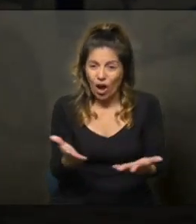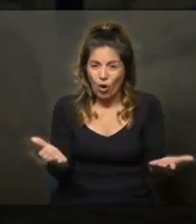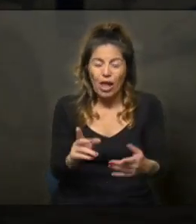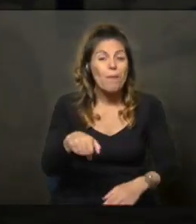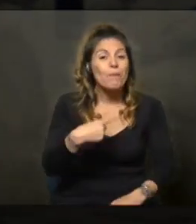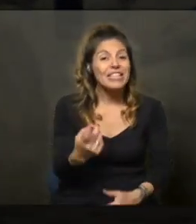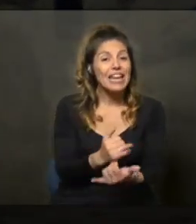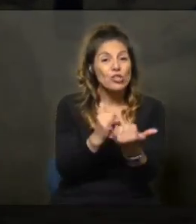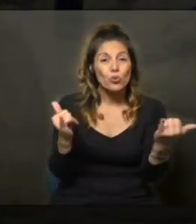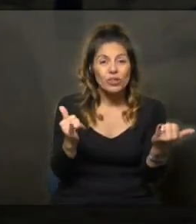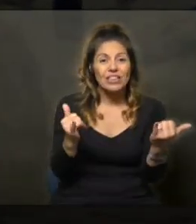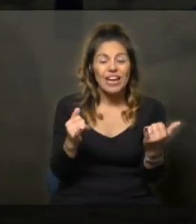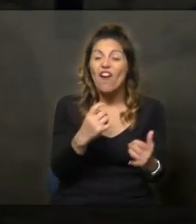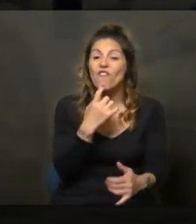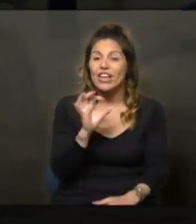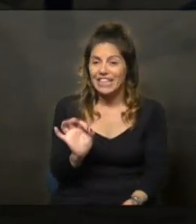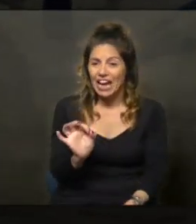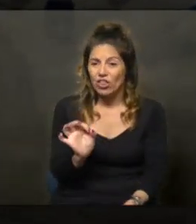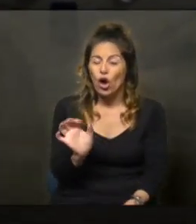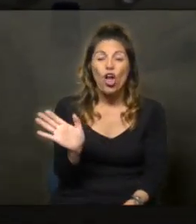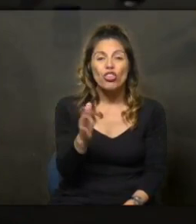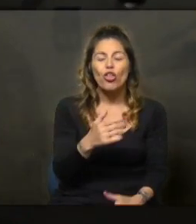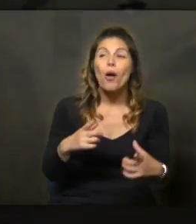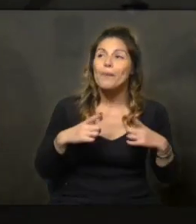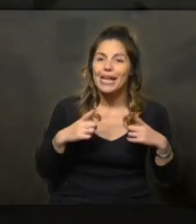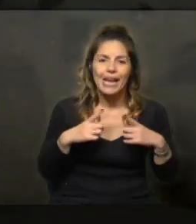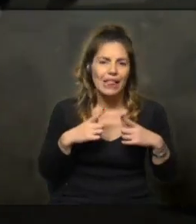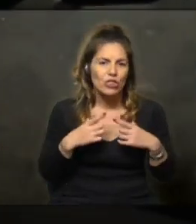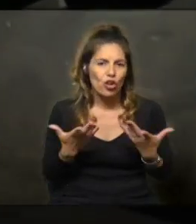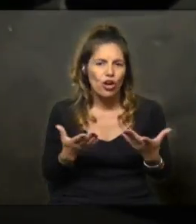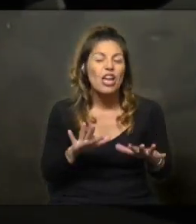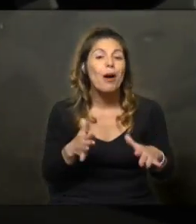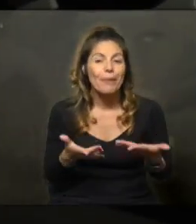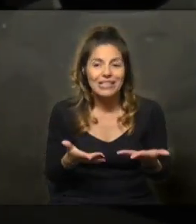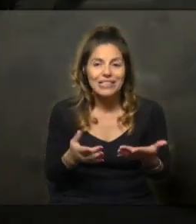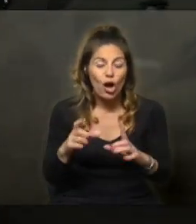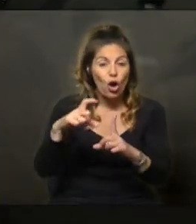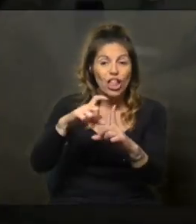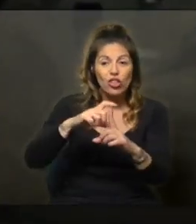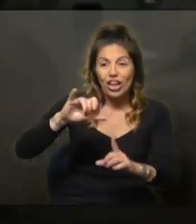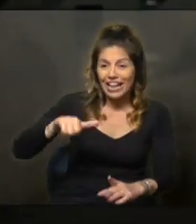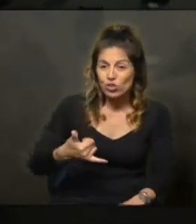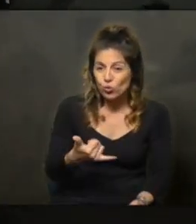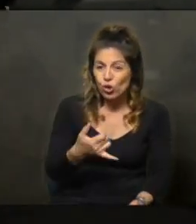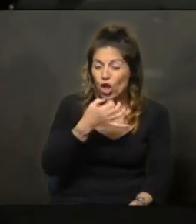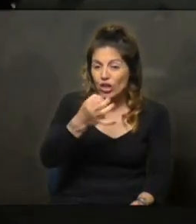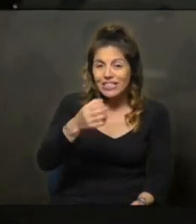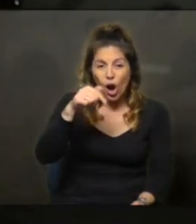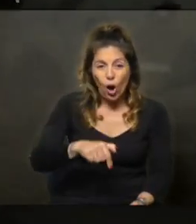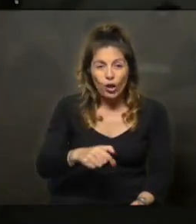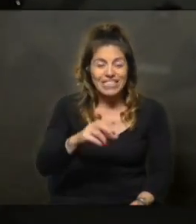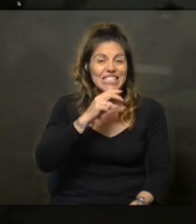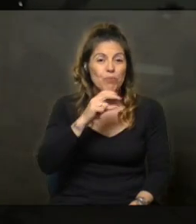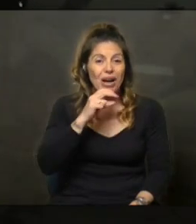mañana es un día feriado pero todos están pendientes por ejemplo qué va a pasar con el dólar blue lo que se decía Hoy era que si Sergio